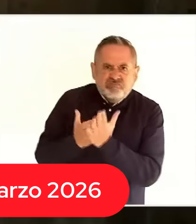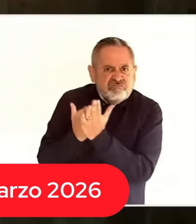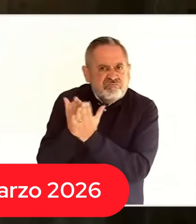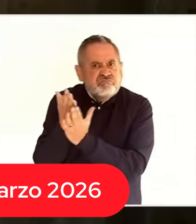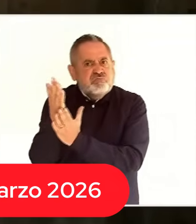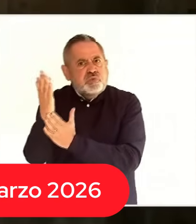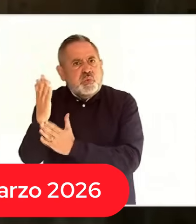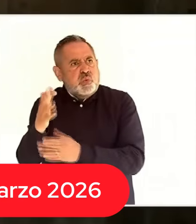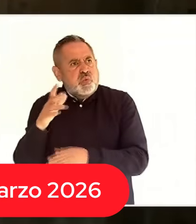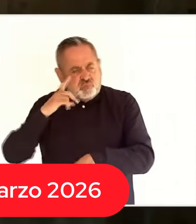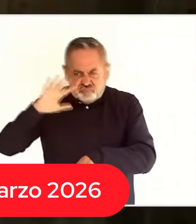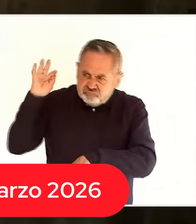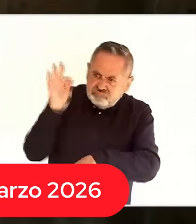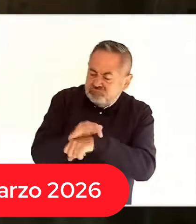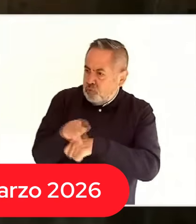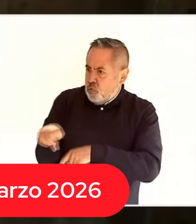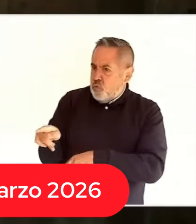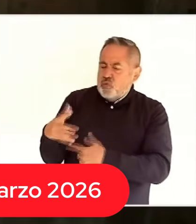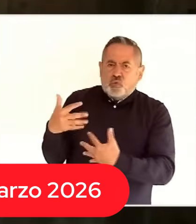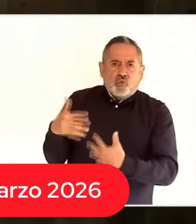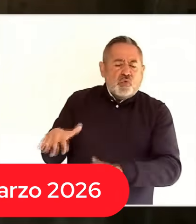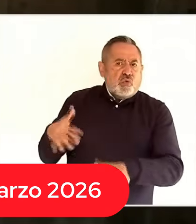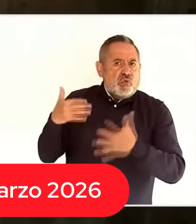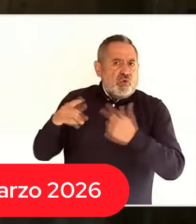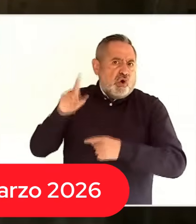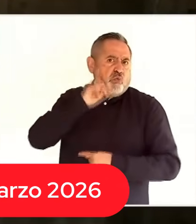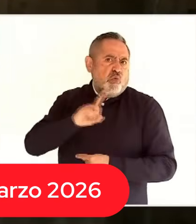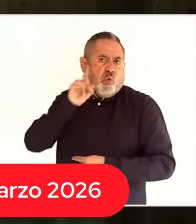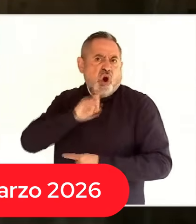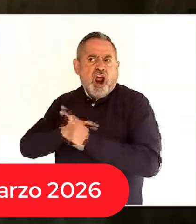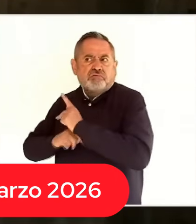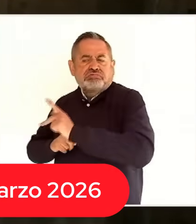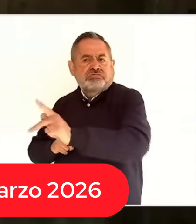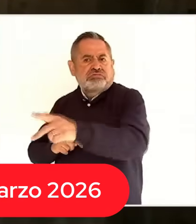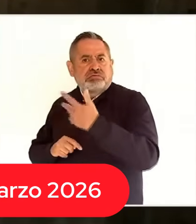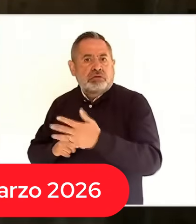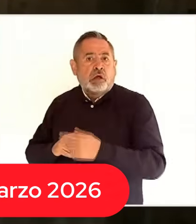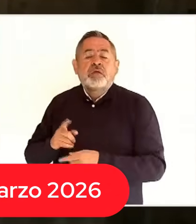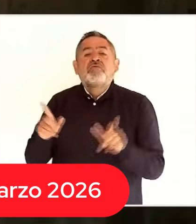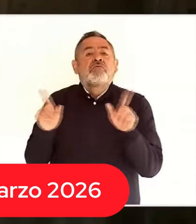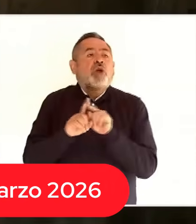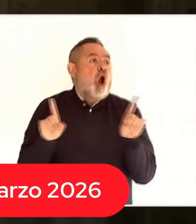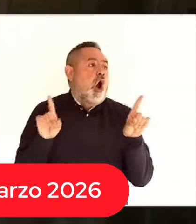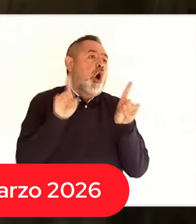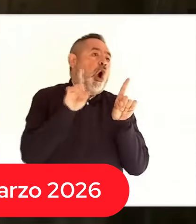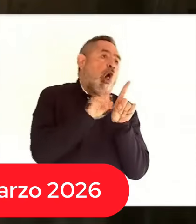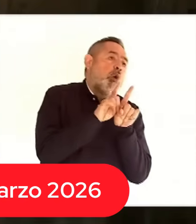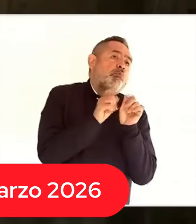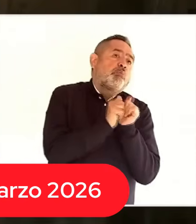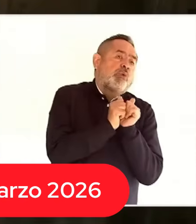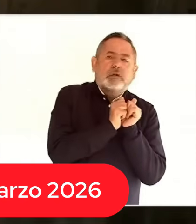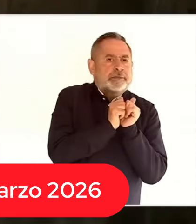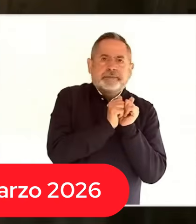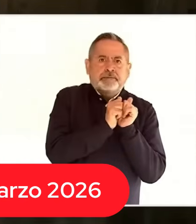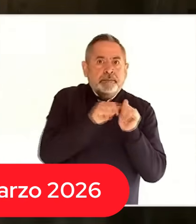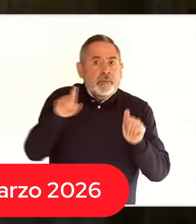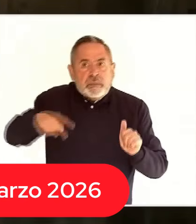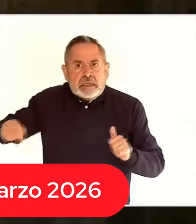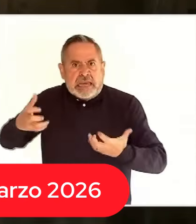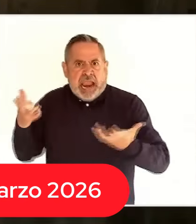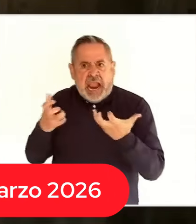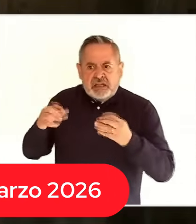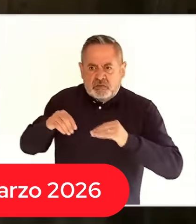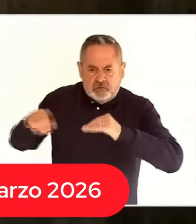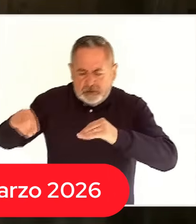en circunstancias adversas. No se limitaron a acompañar, participaron activamente,